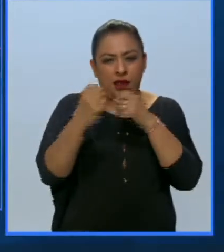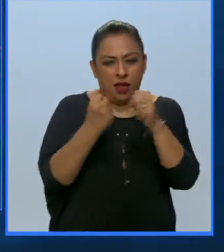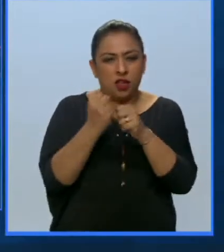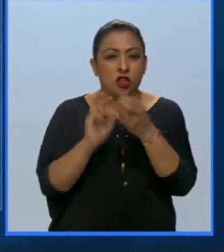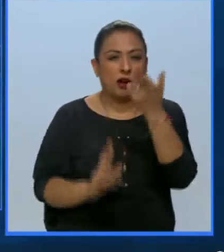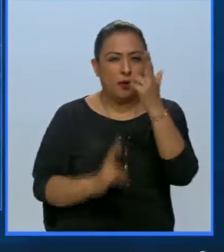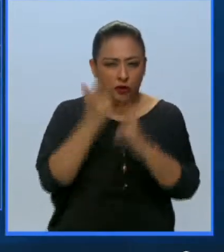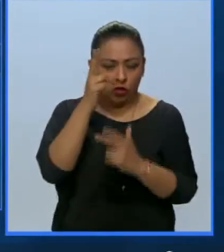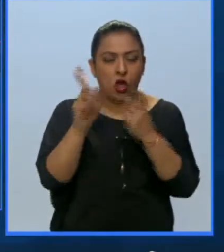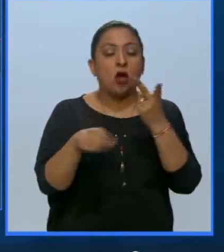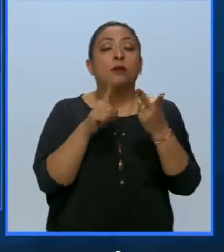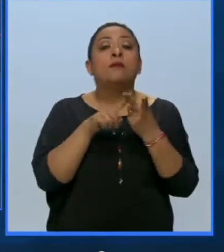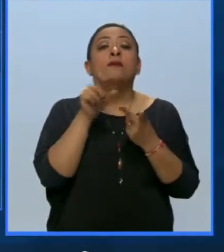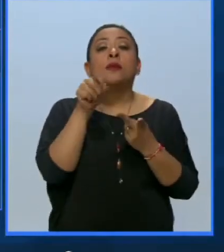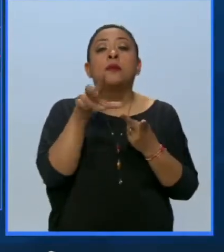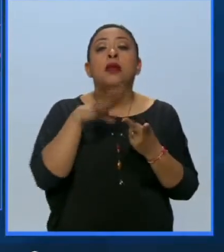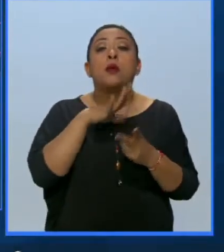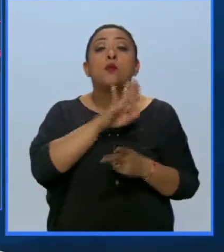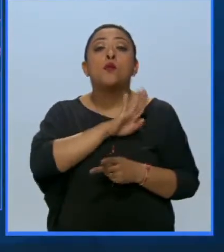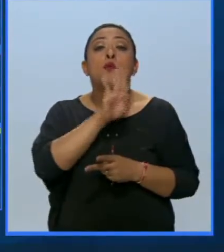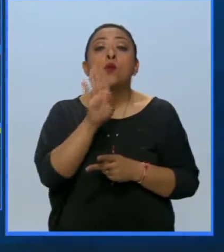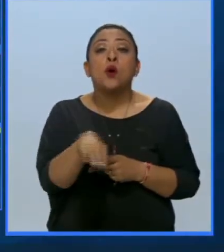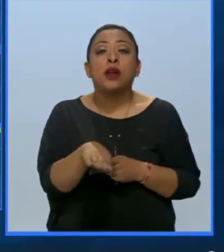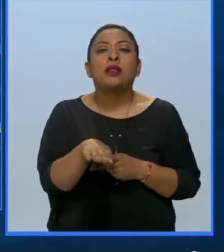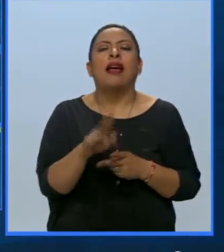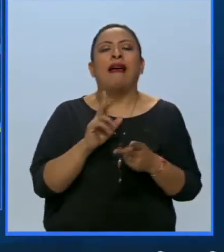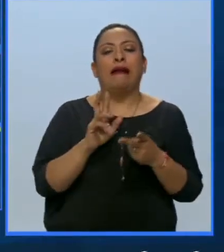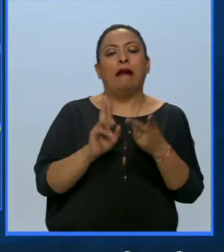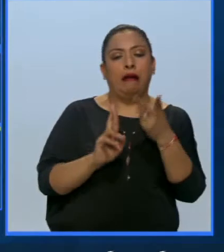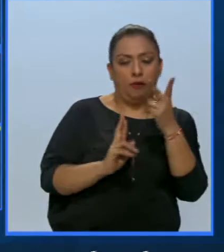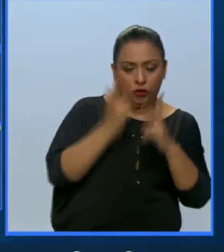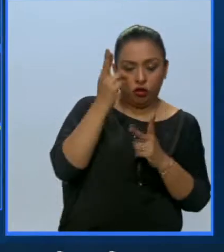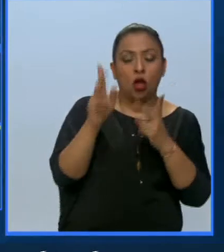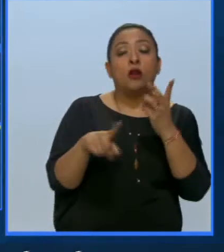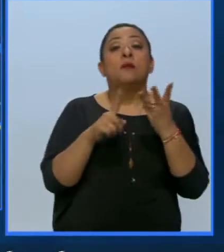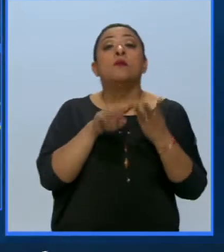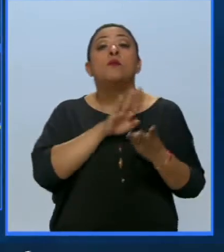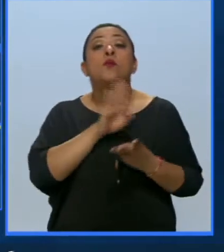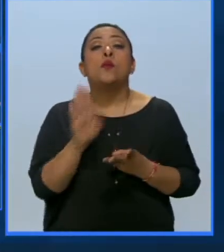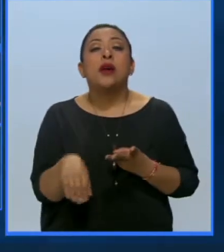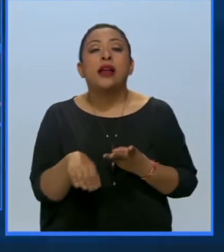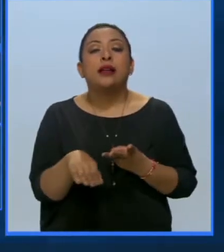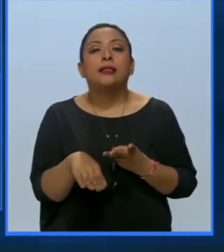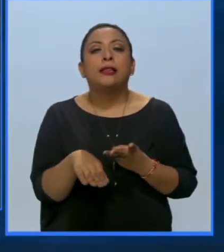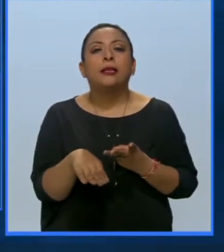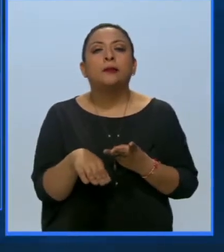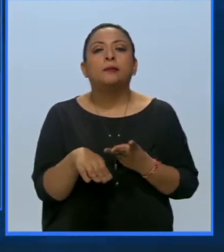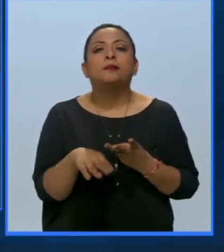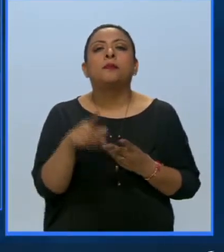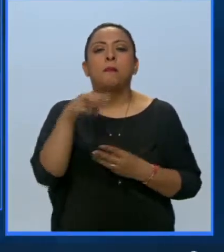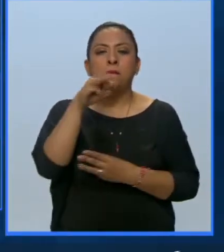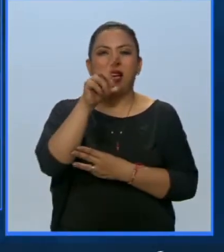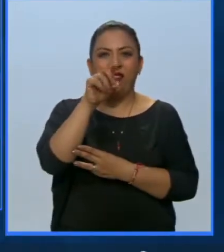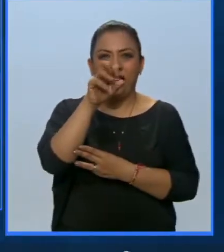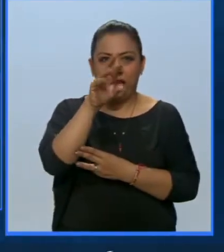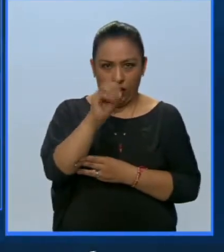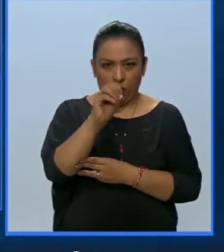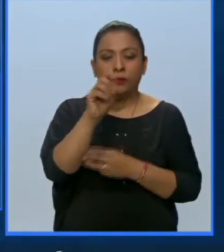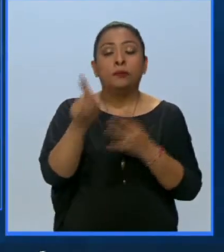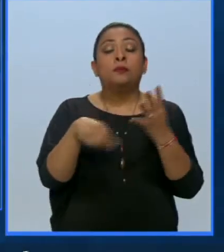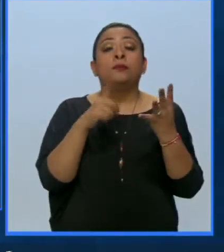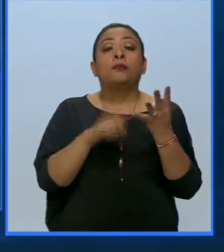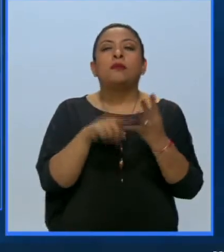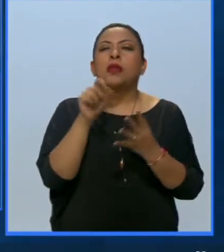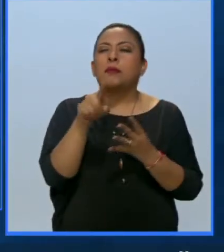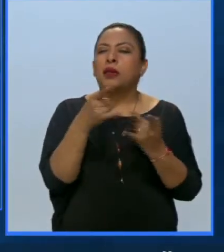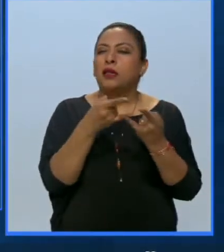también tenemos por ahí la muerte, sí, la revolución, la muerte de Madero. También está